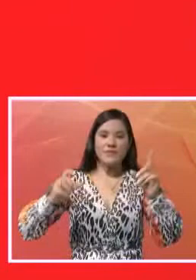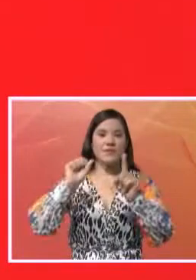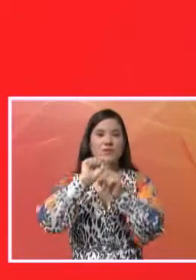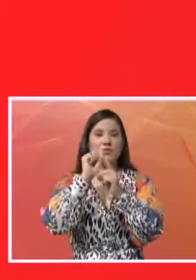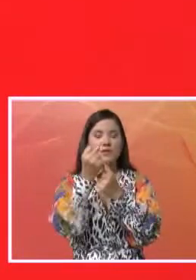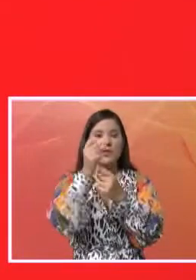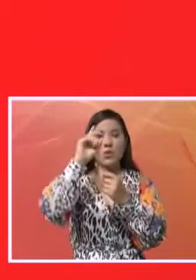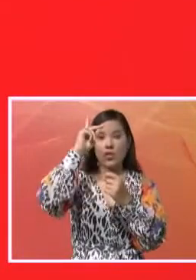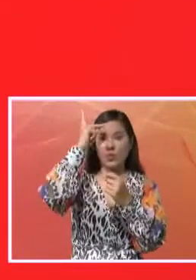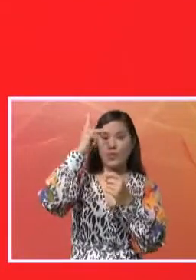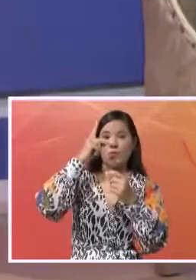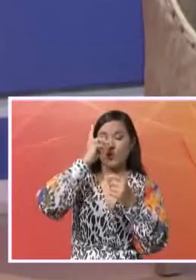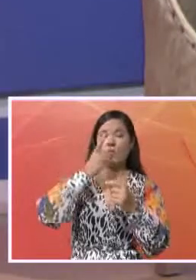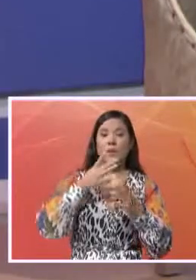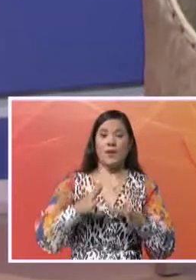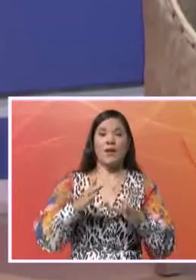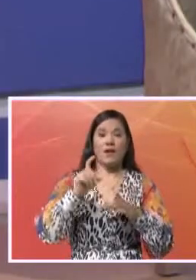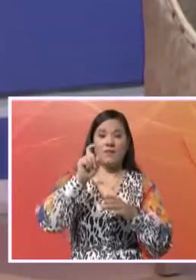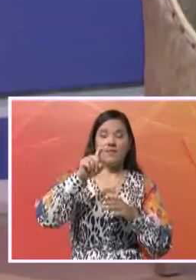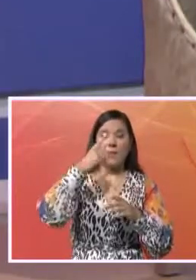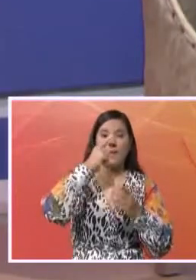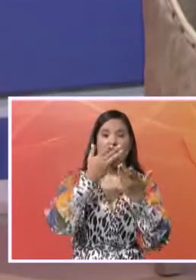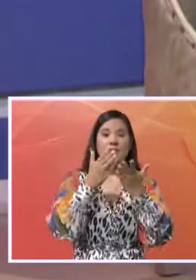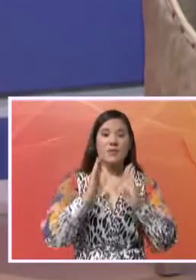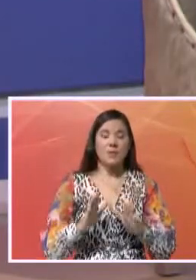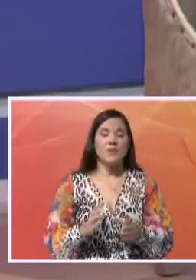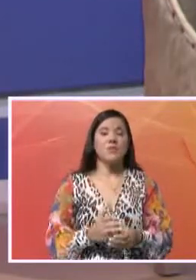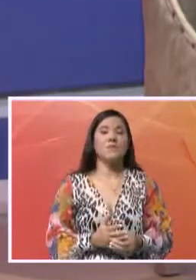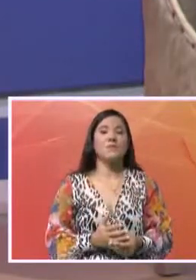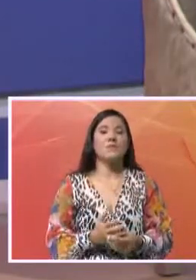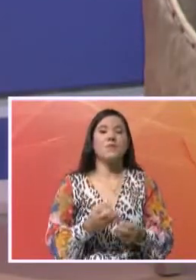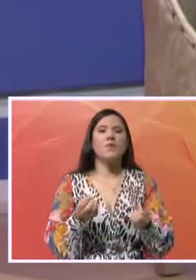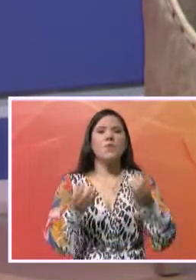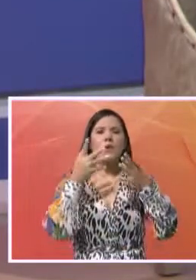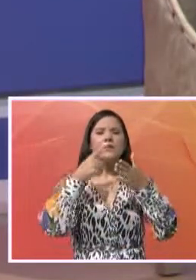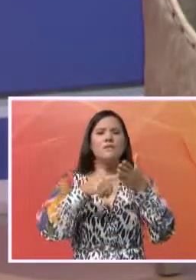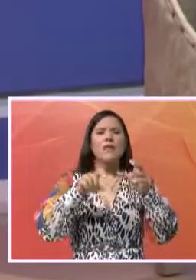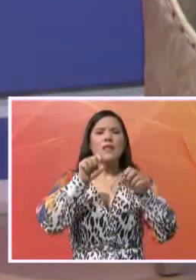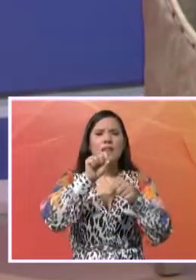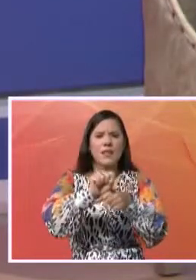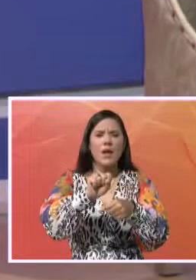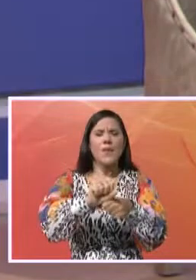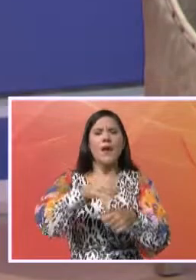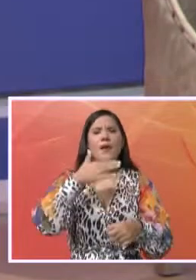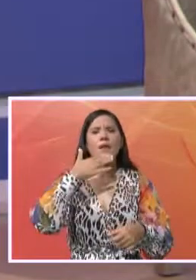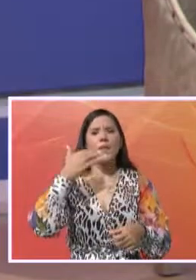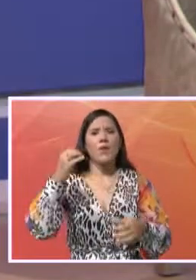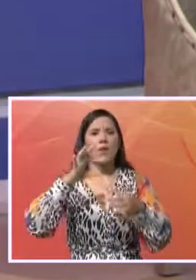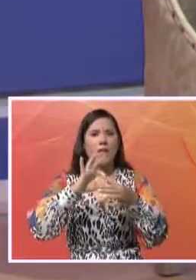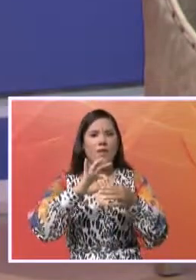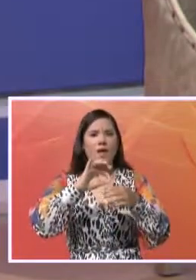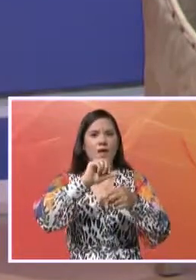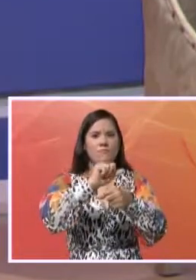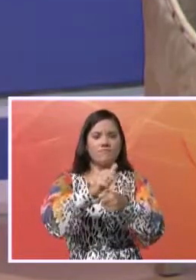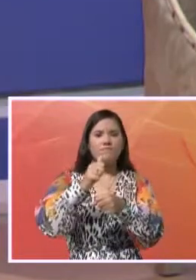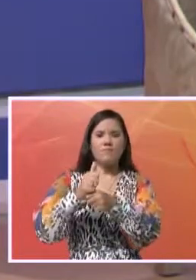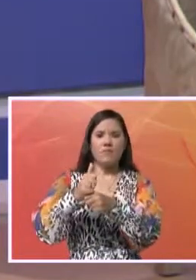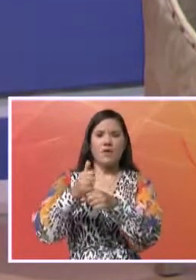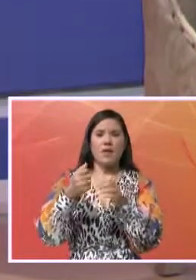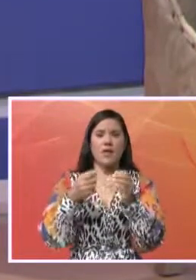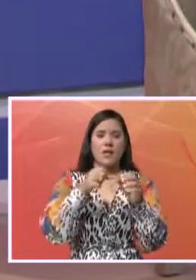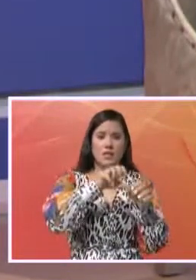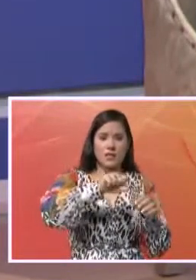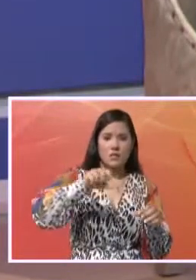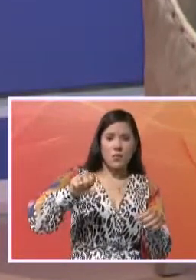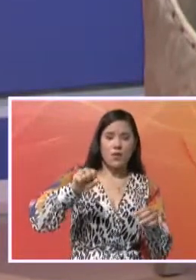servicios y precisamente eso quería saber en cuanto cómo se trabaja en esa mejora de las pensiones y la seguridad laboral mira